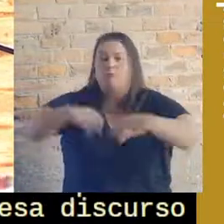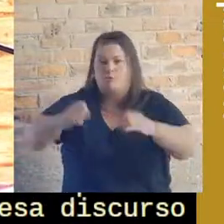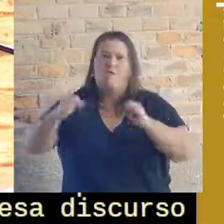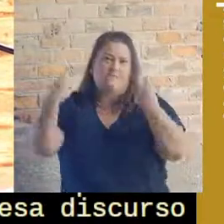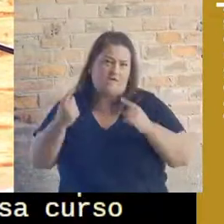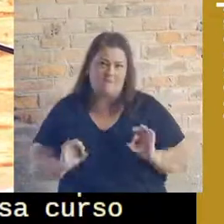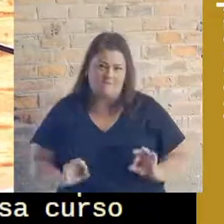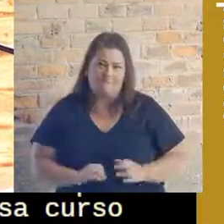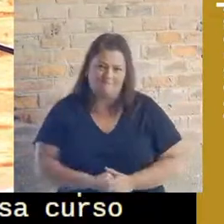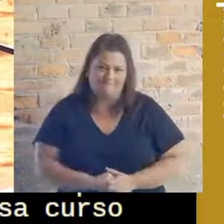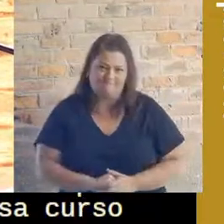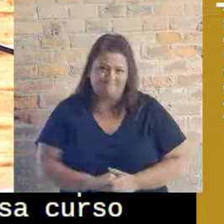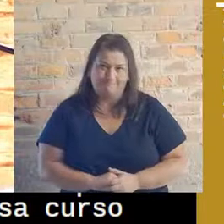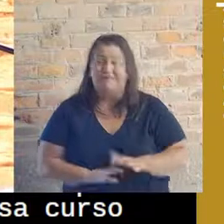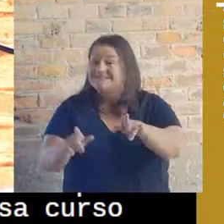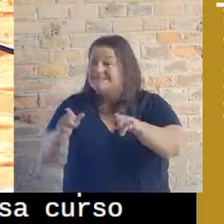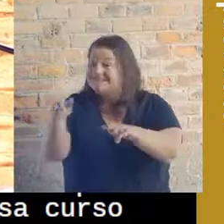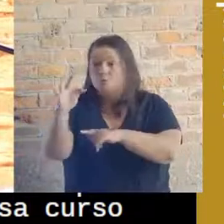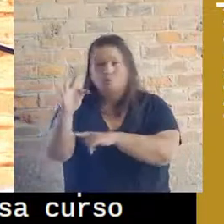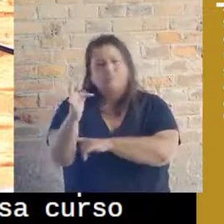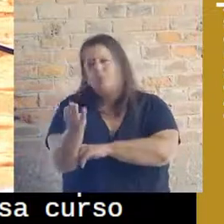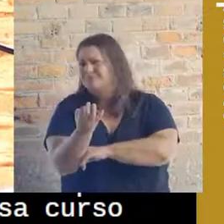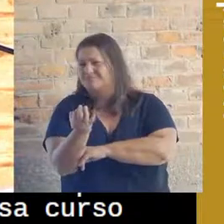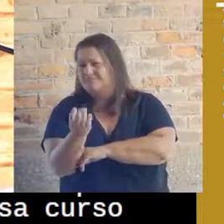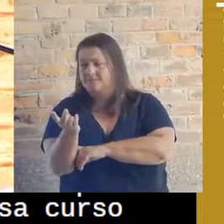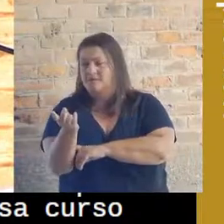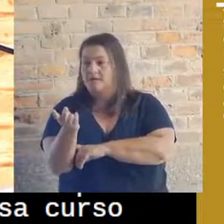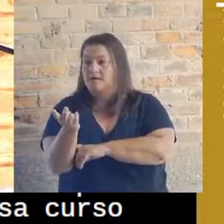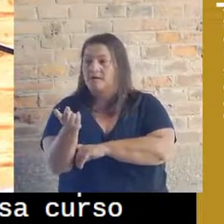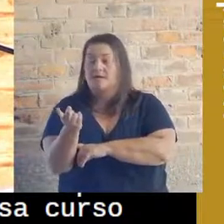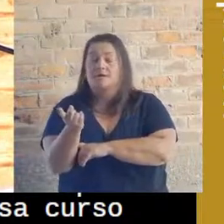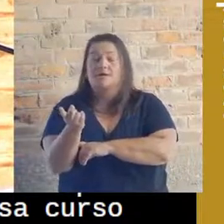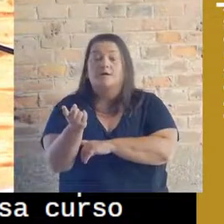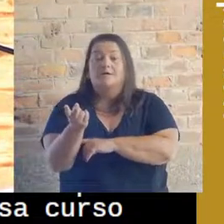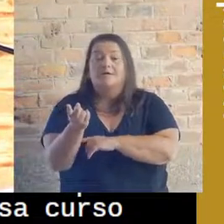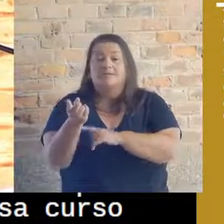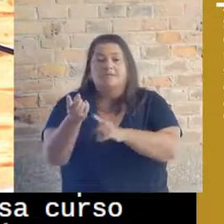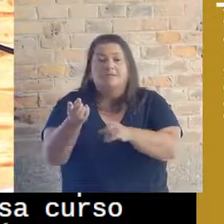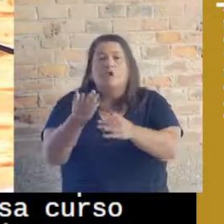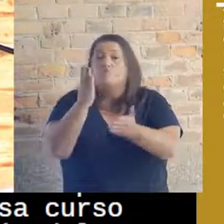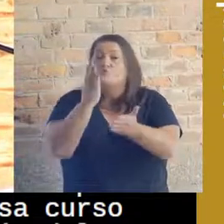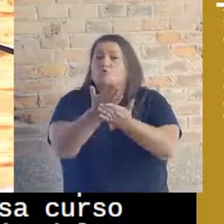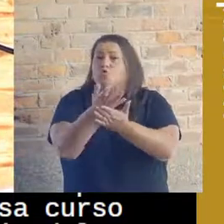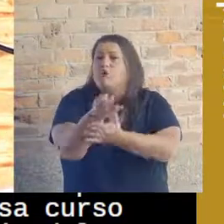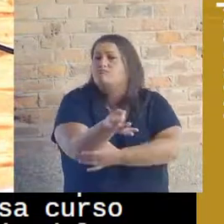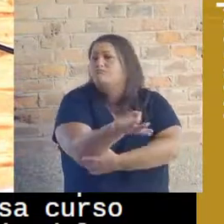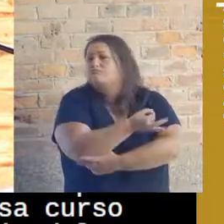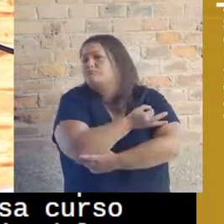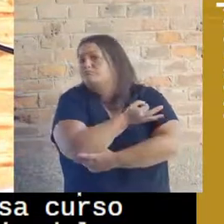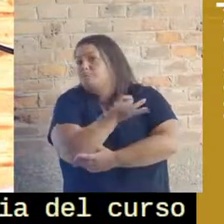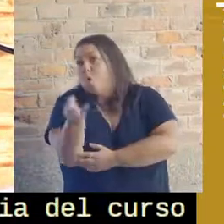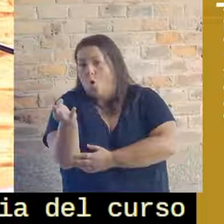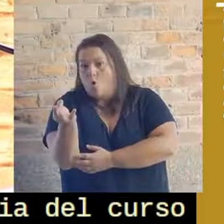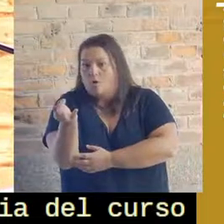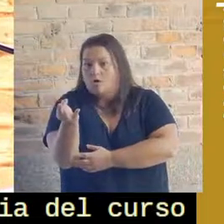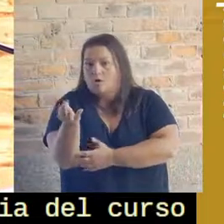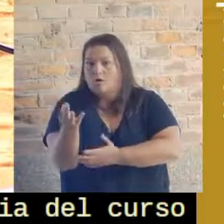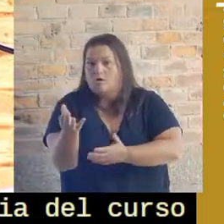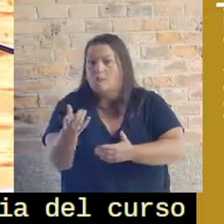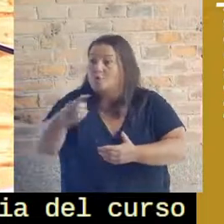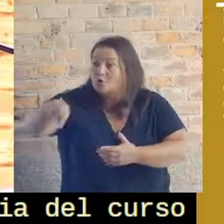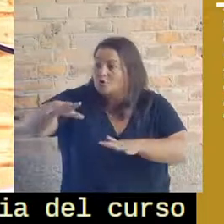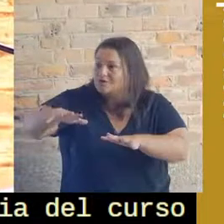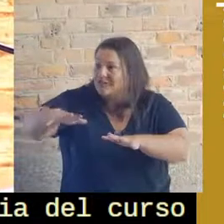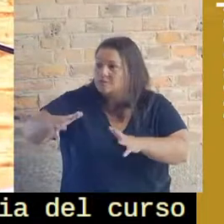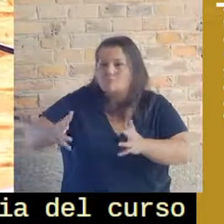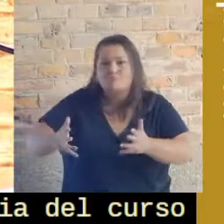excelente y lo bueno de eso es que de esa excelencia del curso os habéis beneficiado Queen estáis